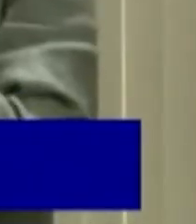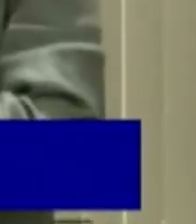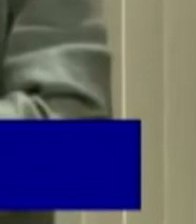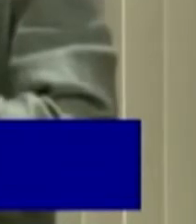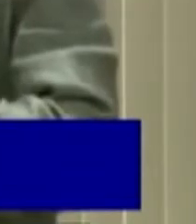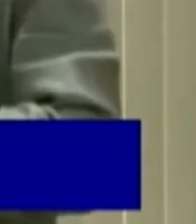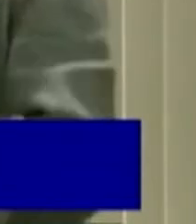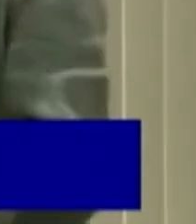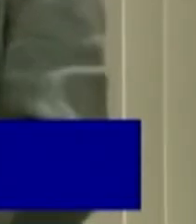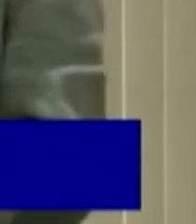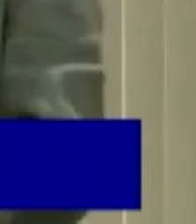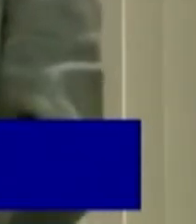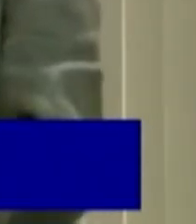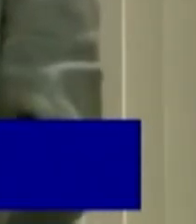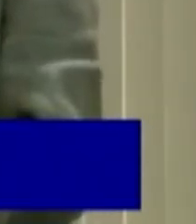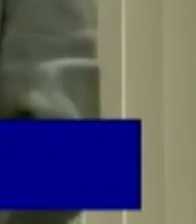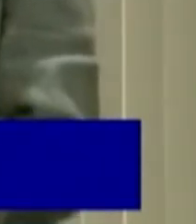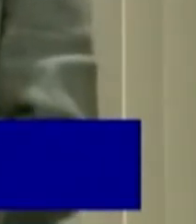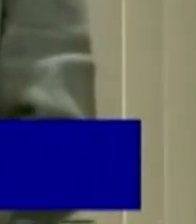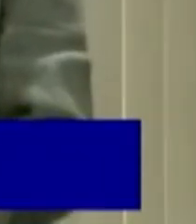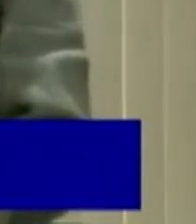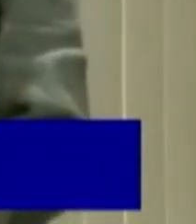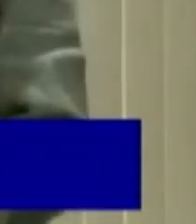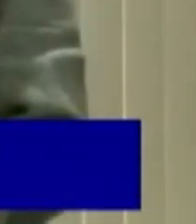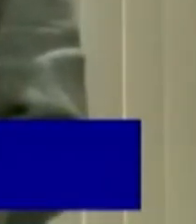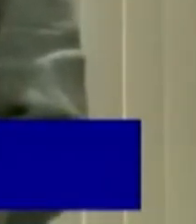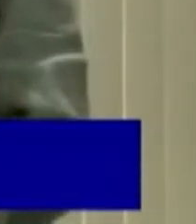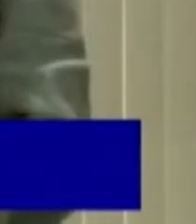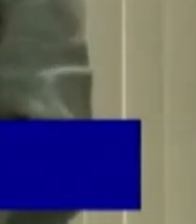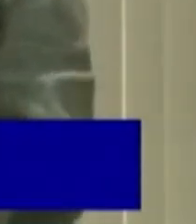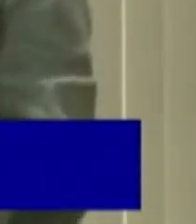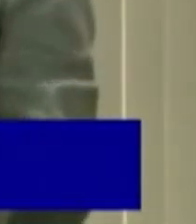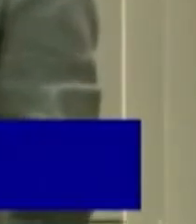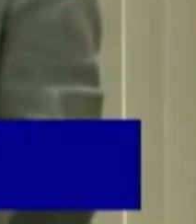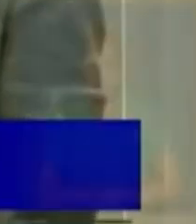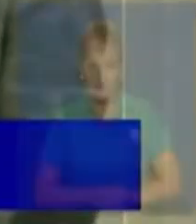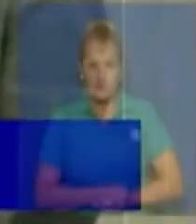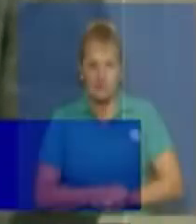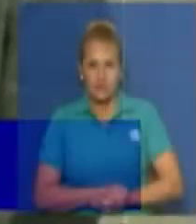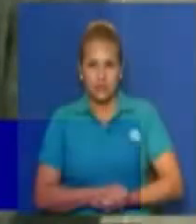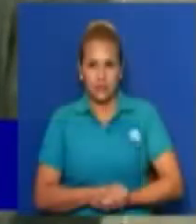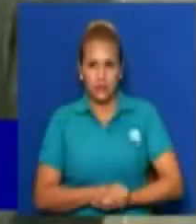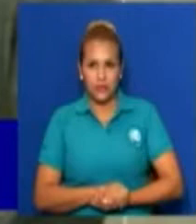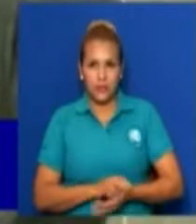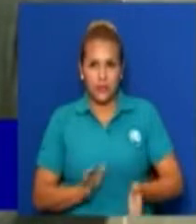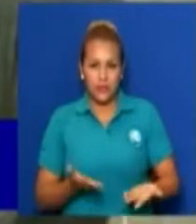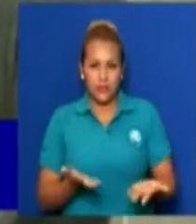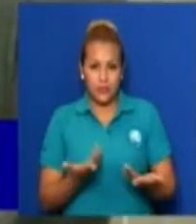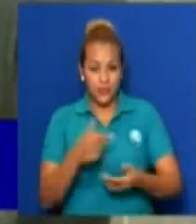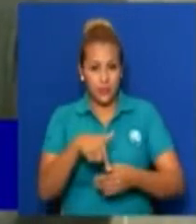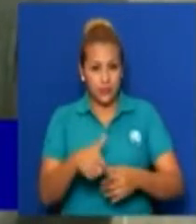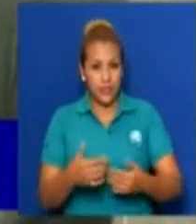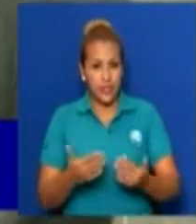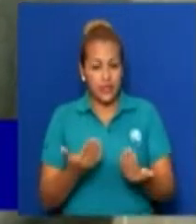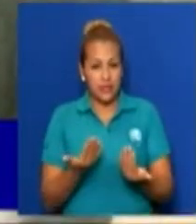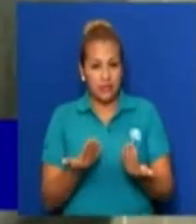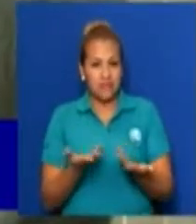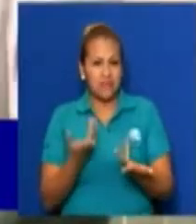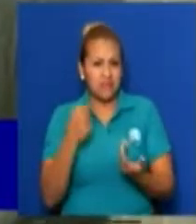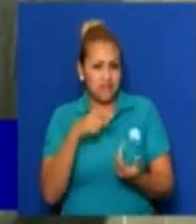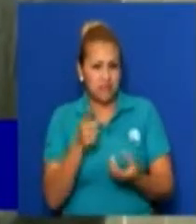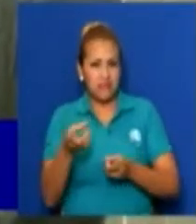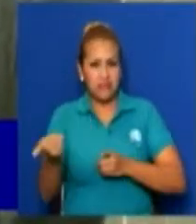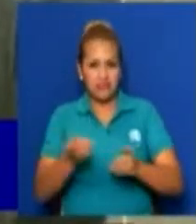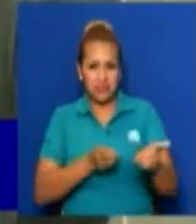y presidenta del Grupo Institucional de Promoción de la Equidad de Género, que fue quien me delegó